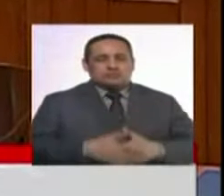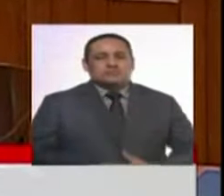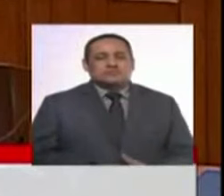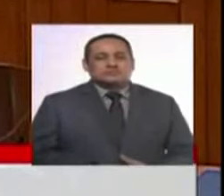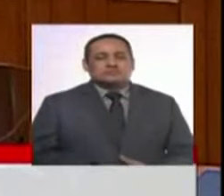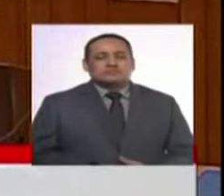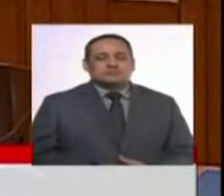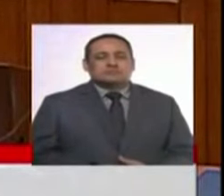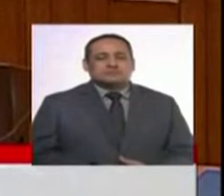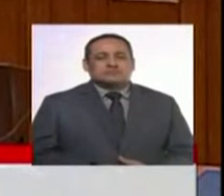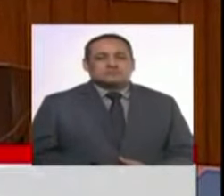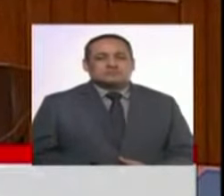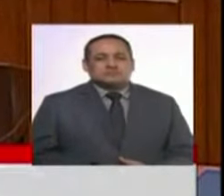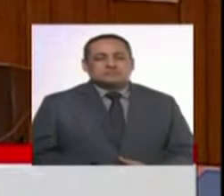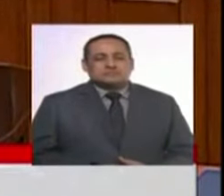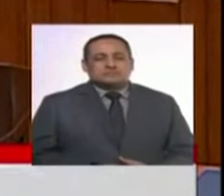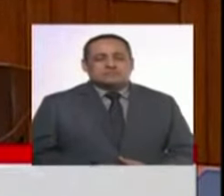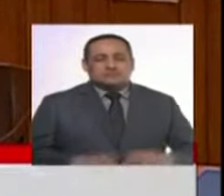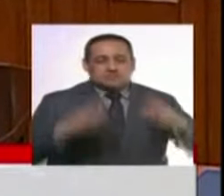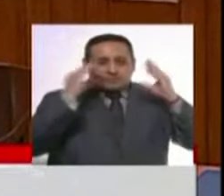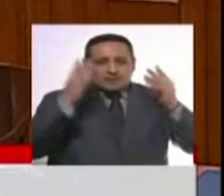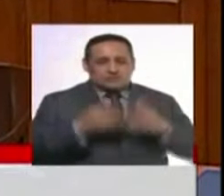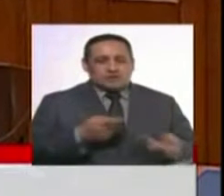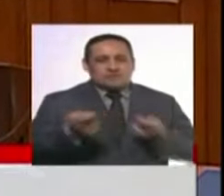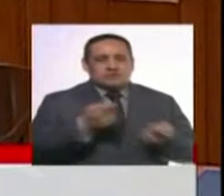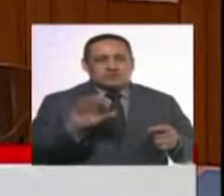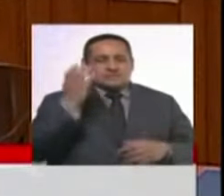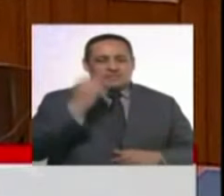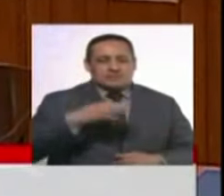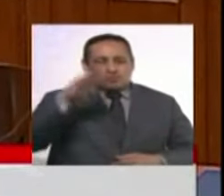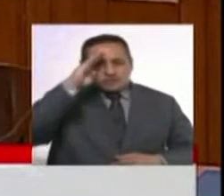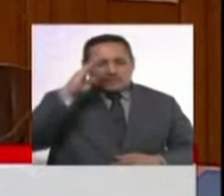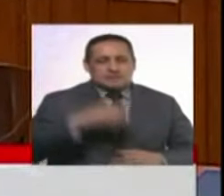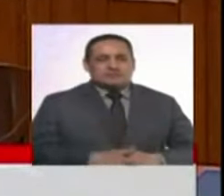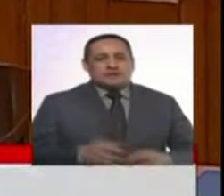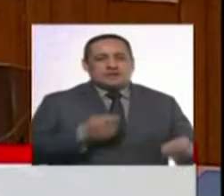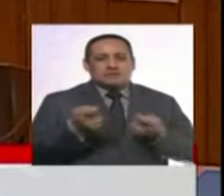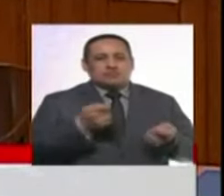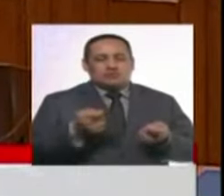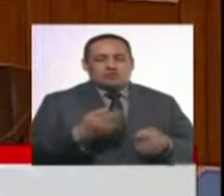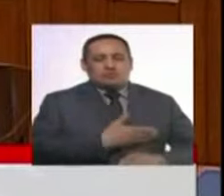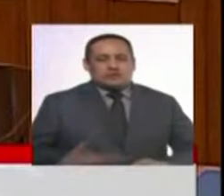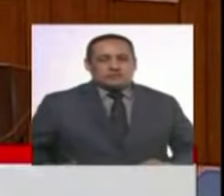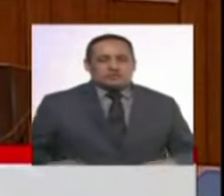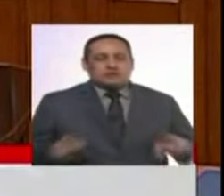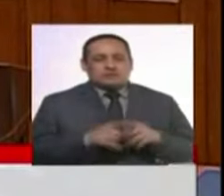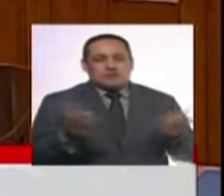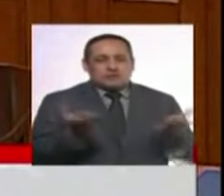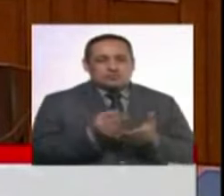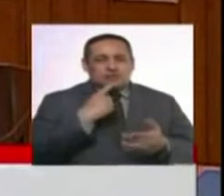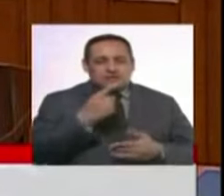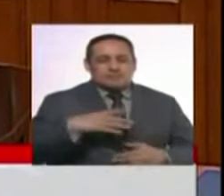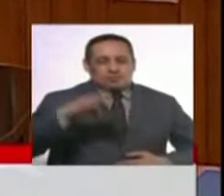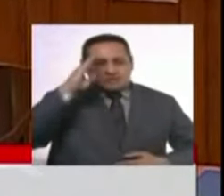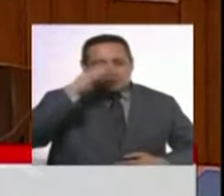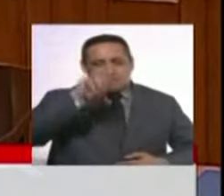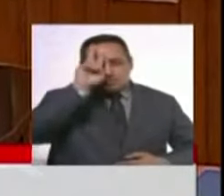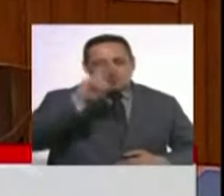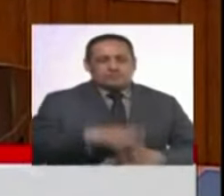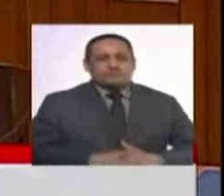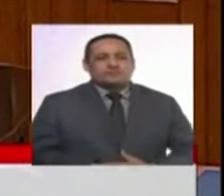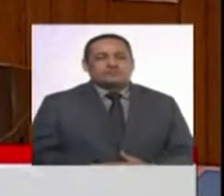académicos maestro en administración y ciencias policiales gestión pública por la escuela superior de la Policía Nacional